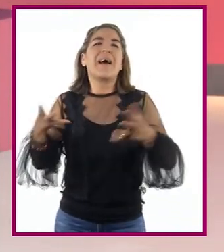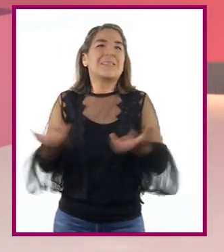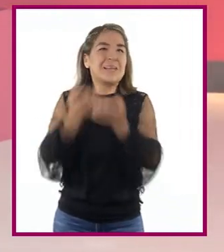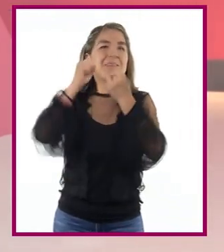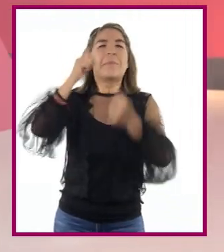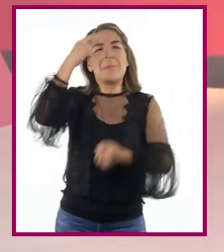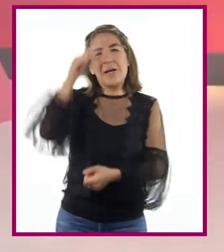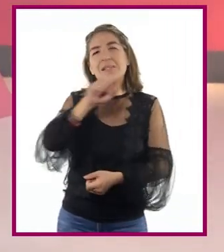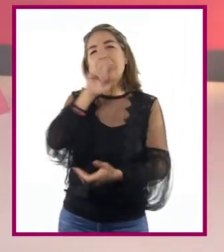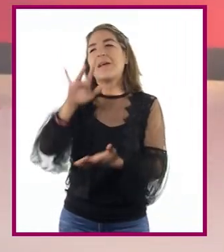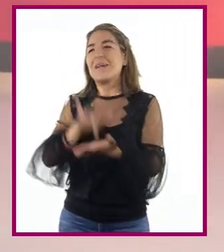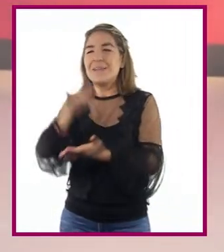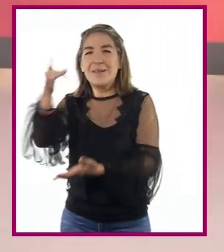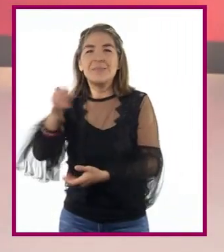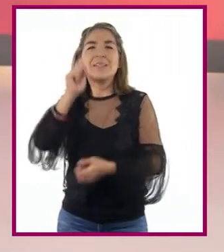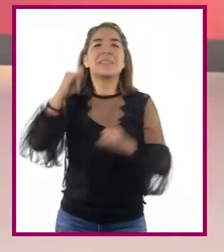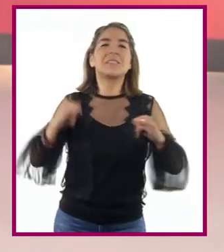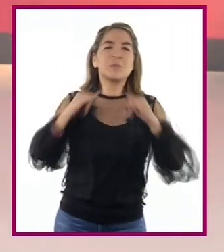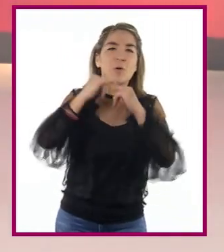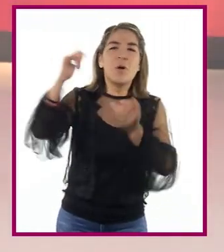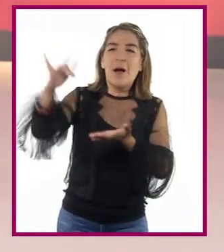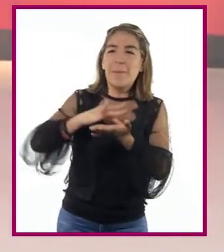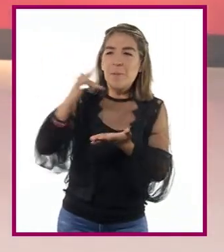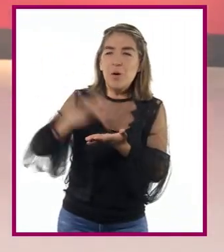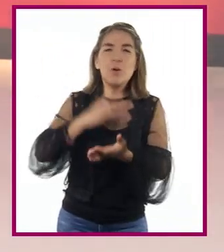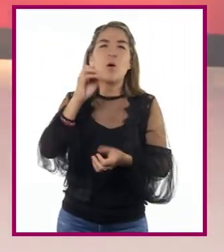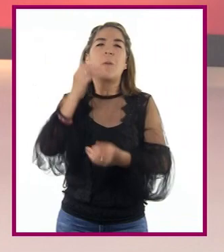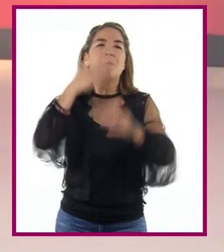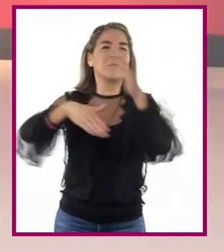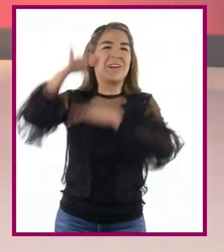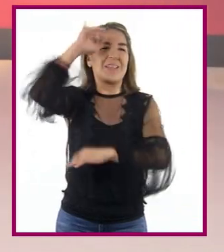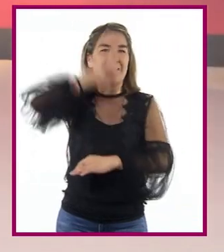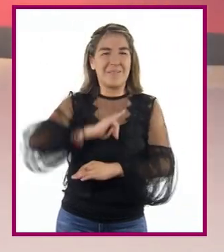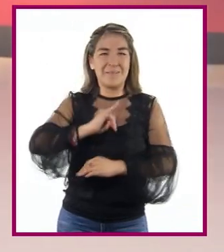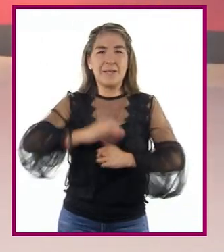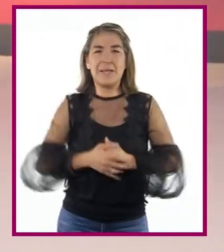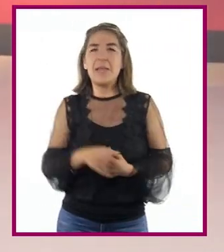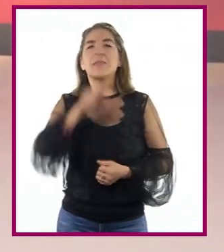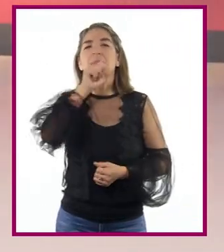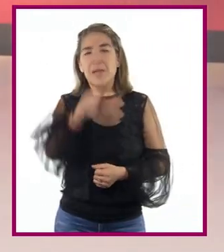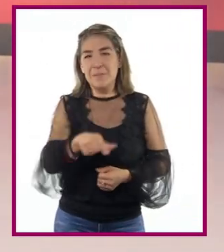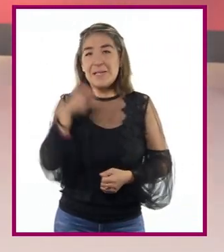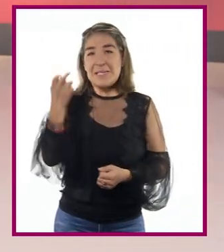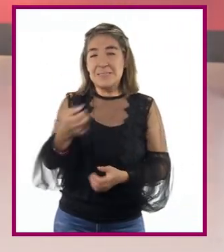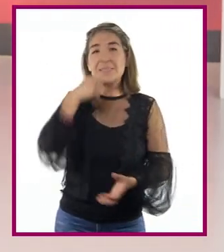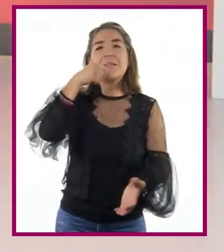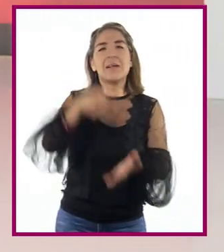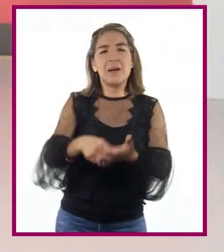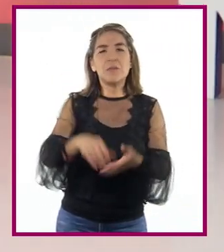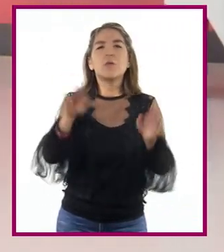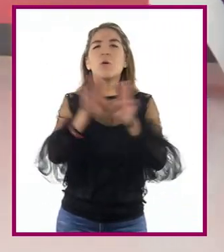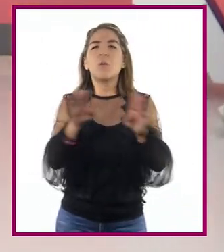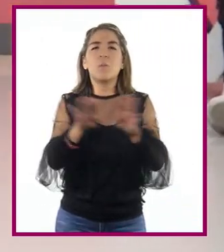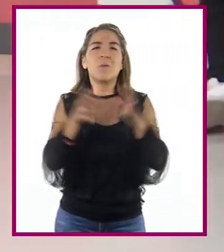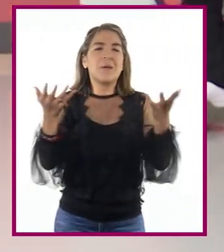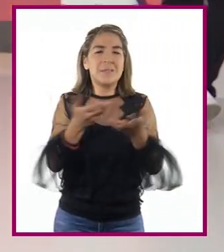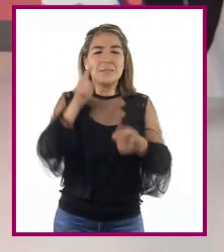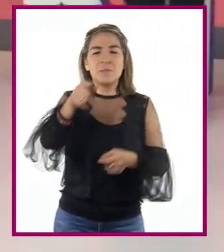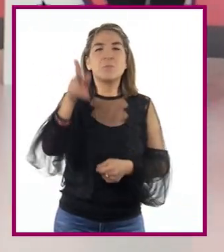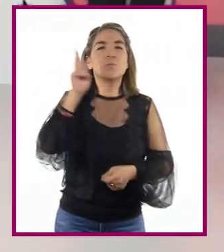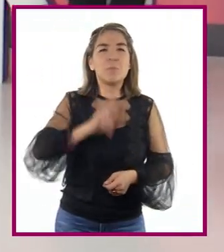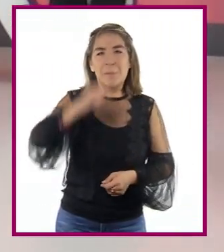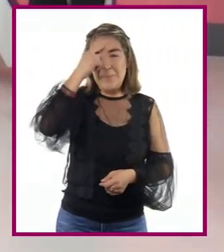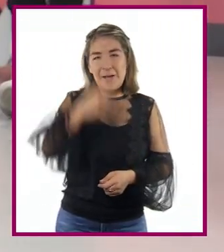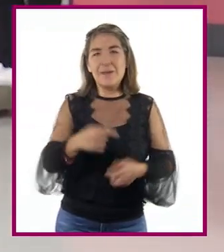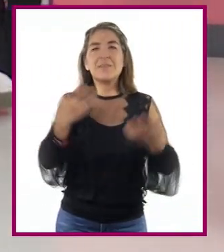agradecer por algún apoyo a alguna institución o superior. Además, las cartas pueden convertirse en pruebas para